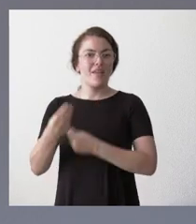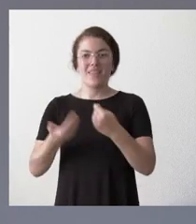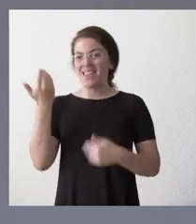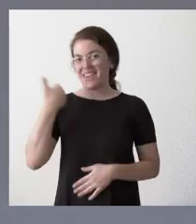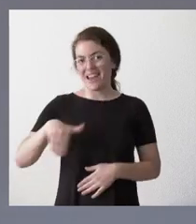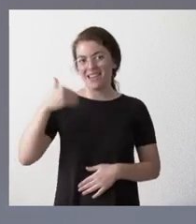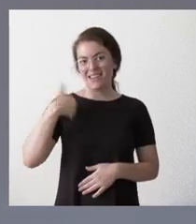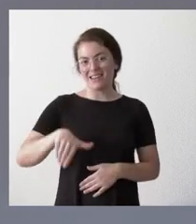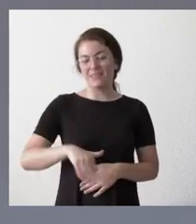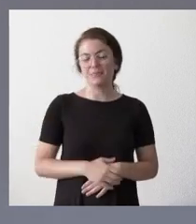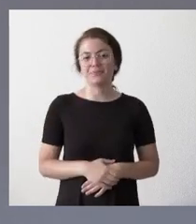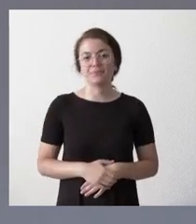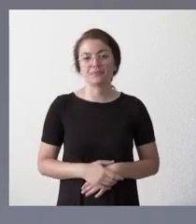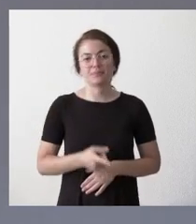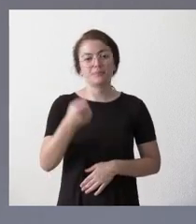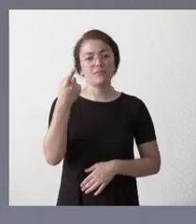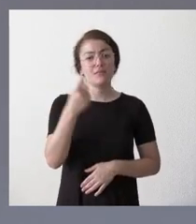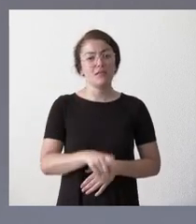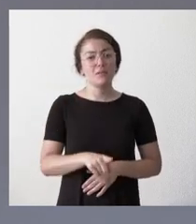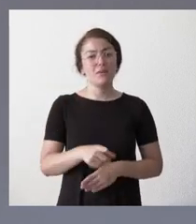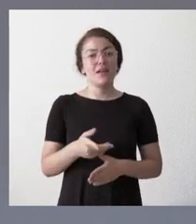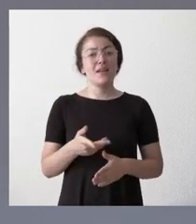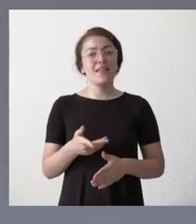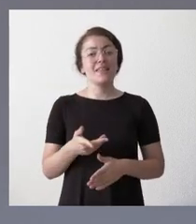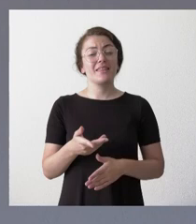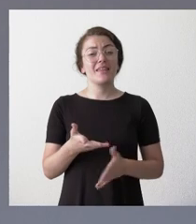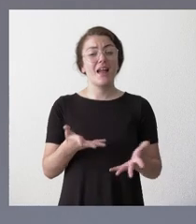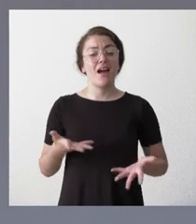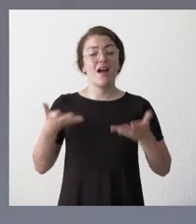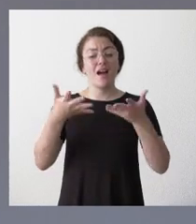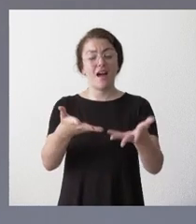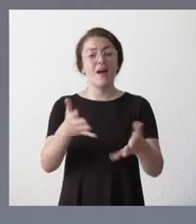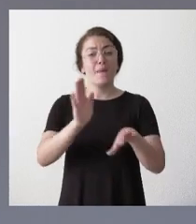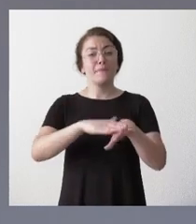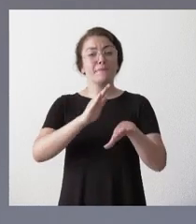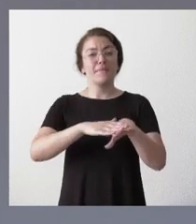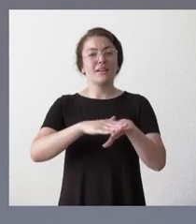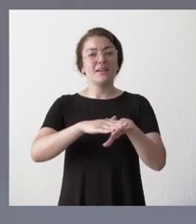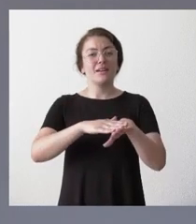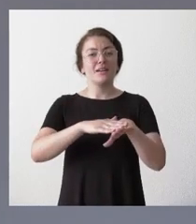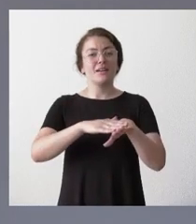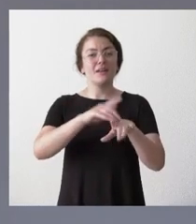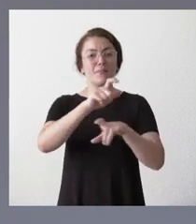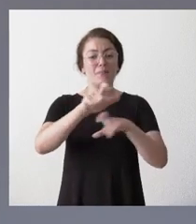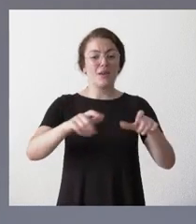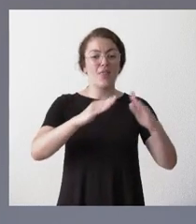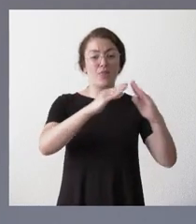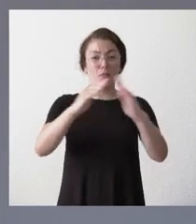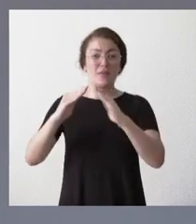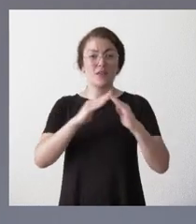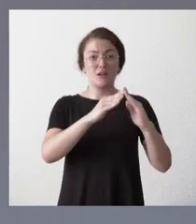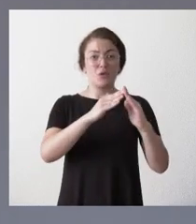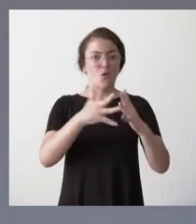inmediata. Y de la misma manera se va a conceder esta ayuda a domicilio de manera inmediata y urgente a todas